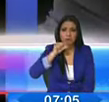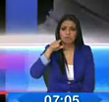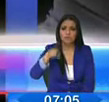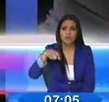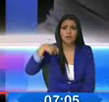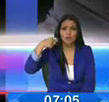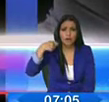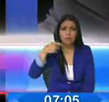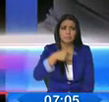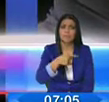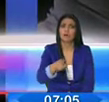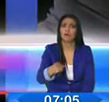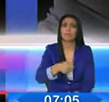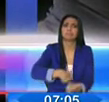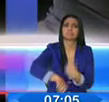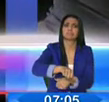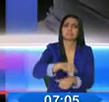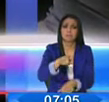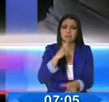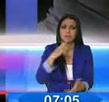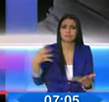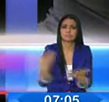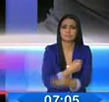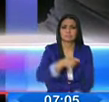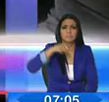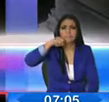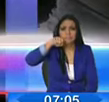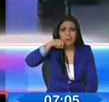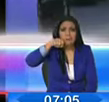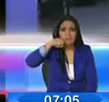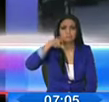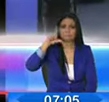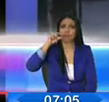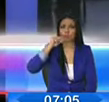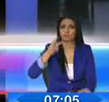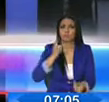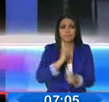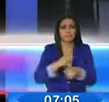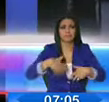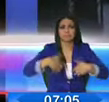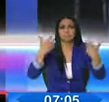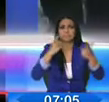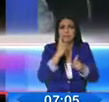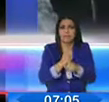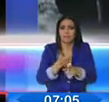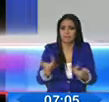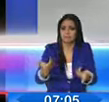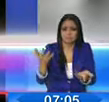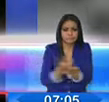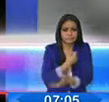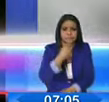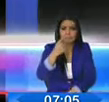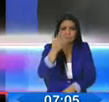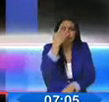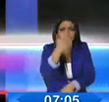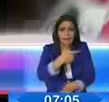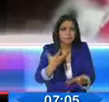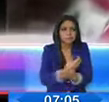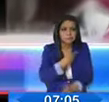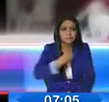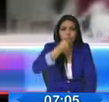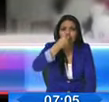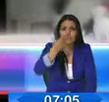comida y él lo atacó y él le quitó la presa y él le reclamó fue como toda persona porque me meten la mano porque me agrede y él